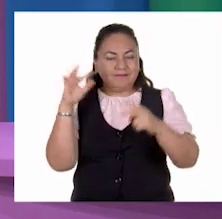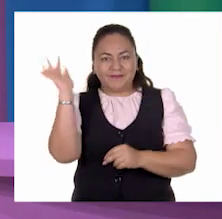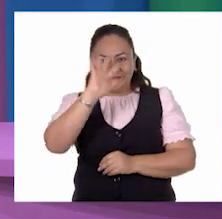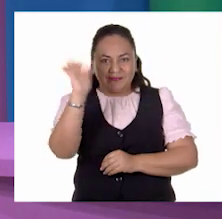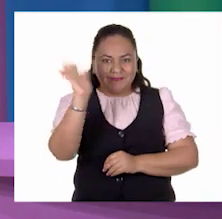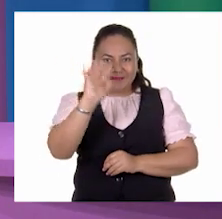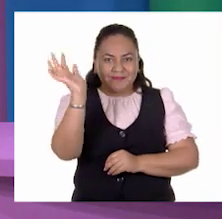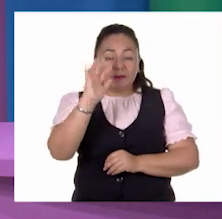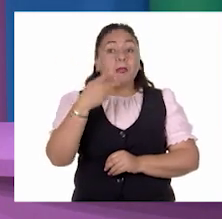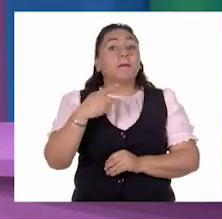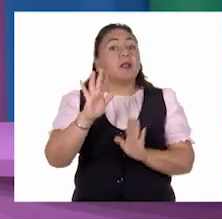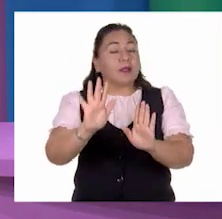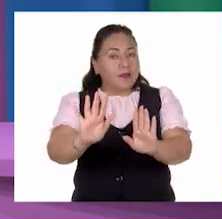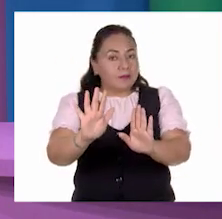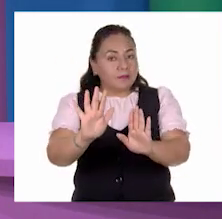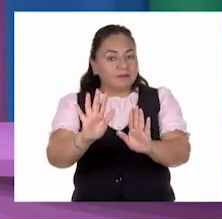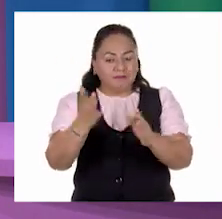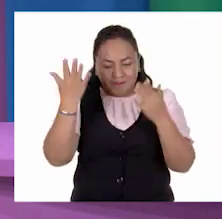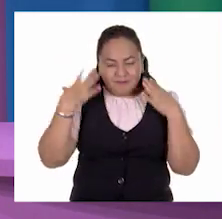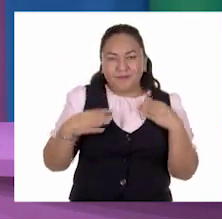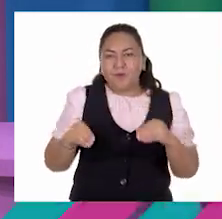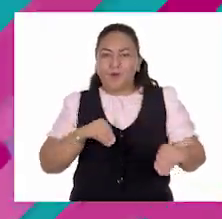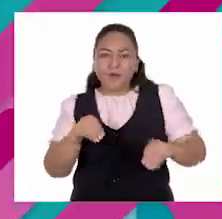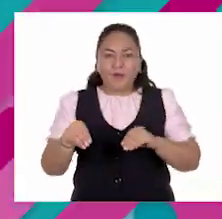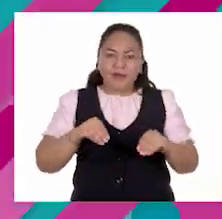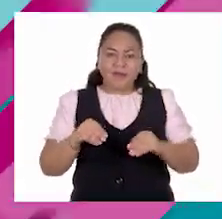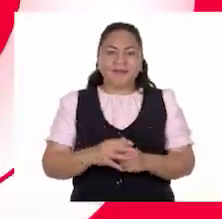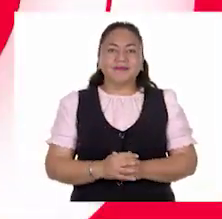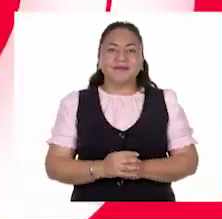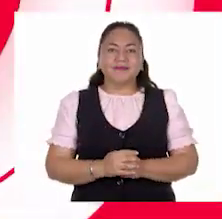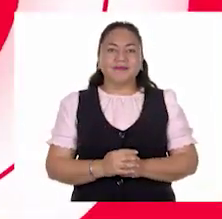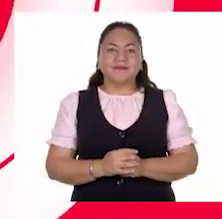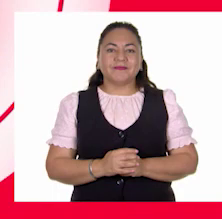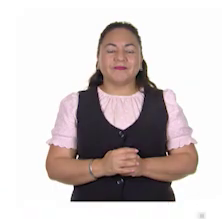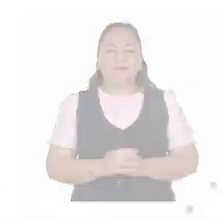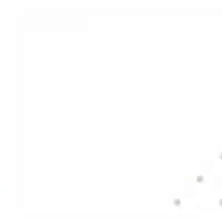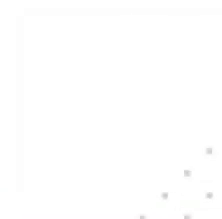Hasta la próxima. Pero antes, a movernos un poco.